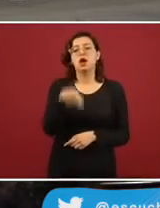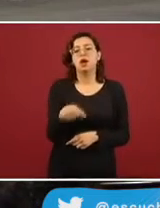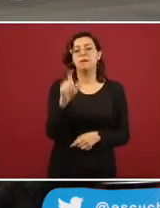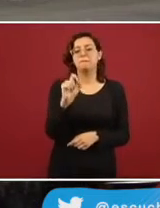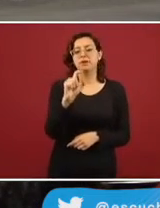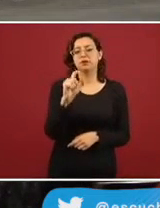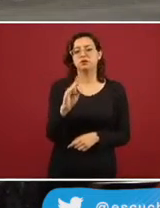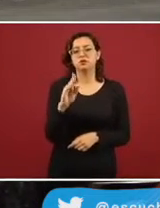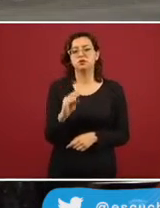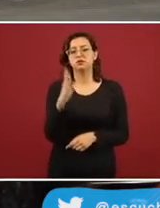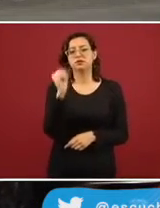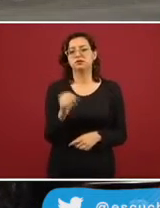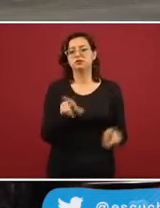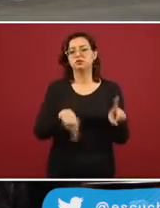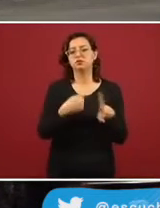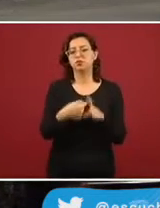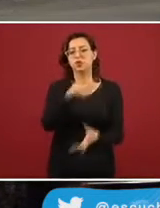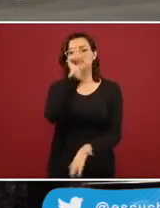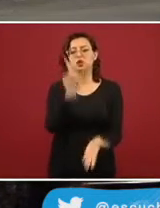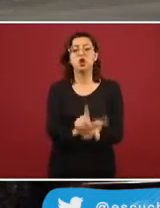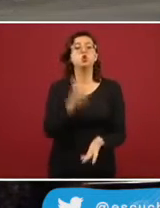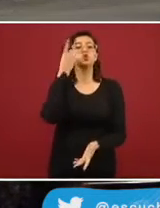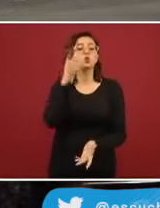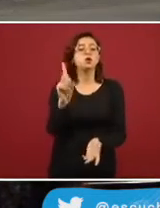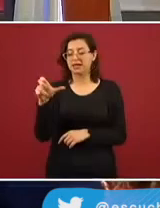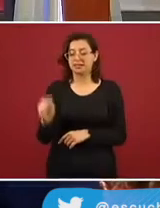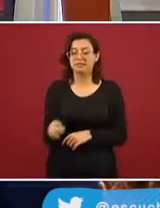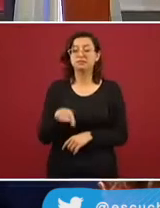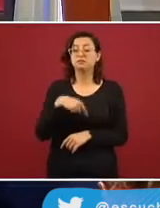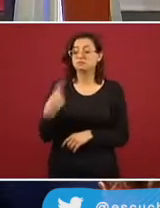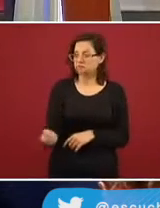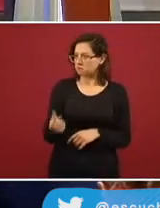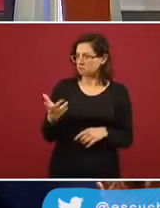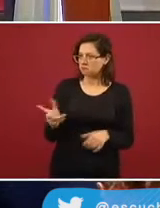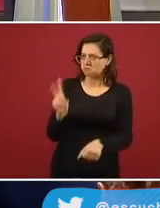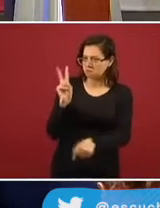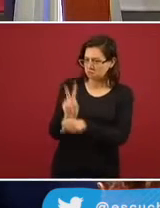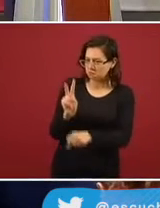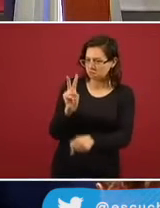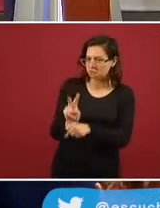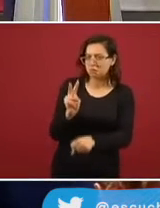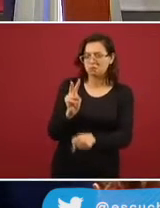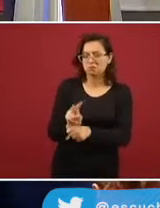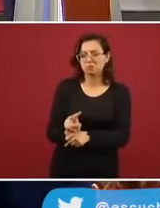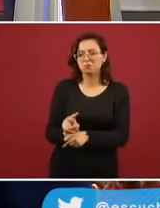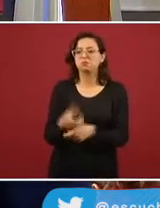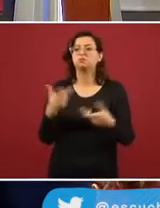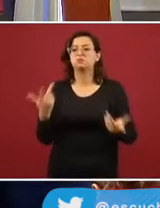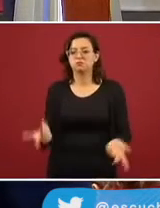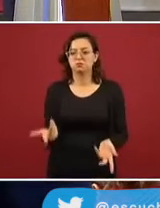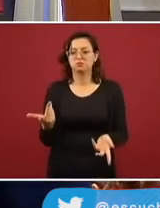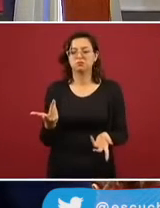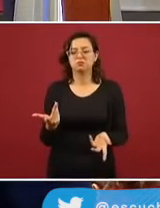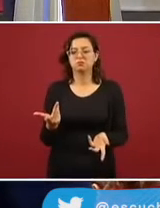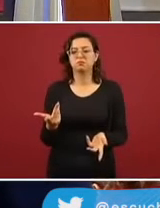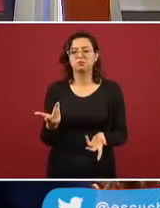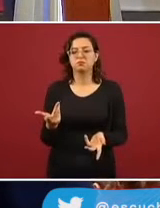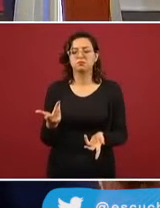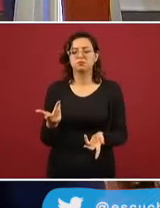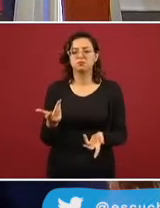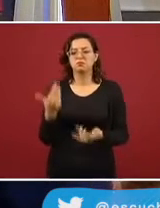a 16.55, gasolina premium marca Chevron a 18.74, diésel marca Arco